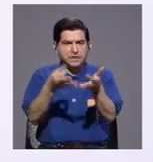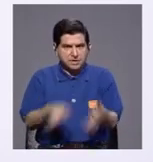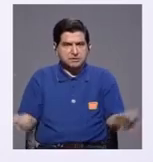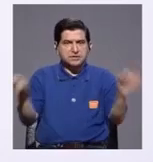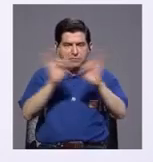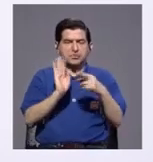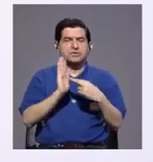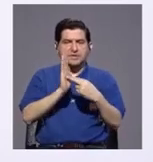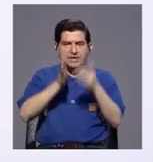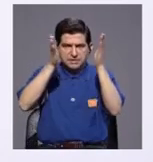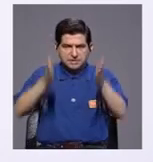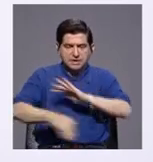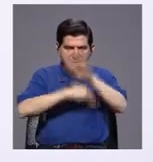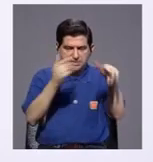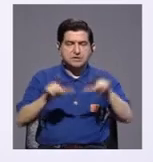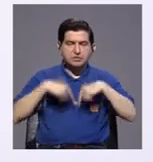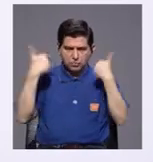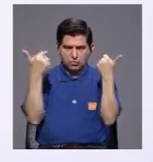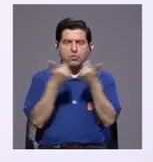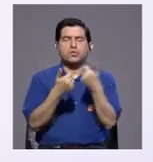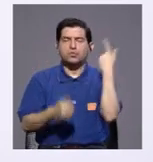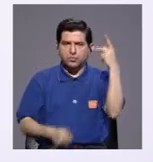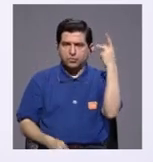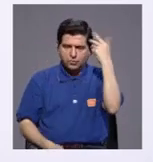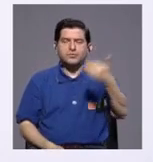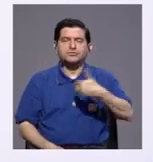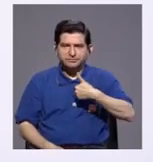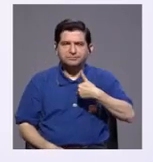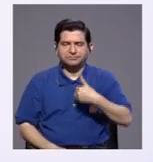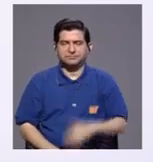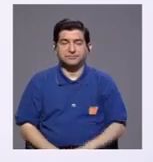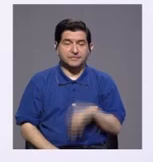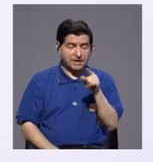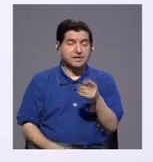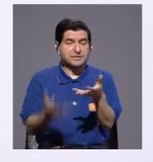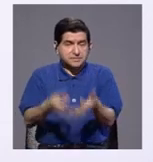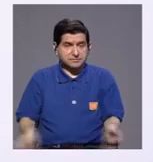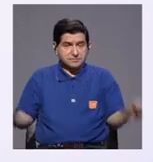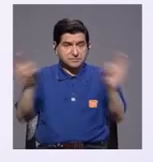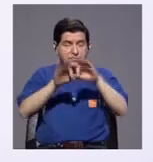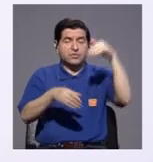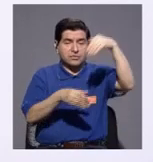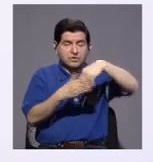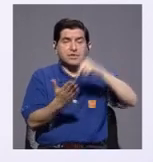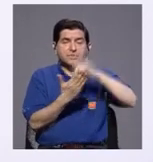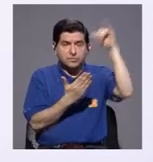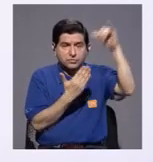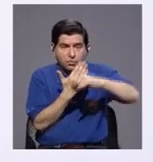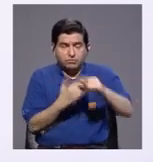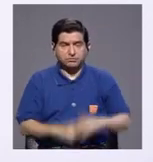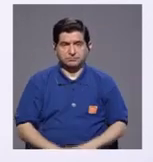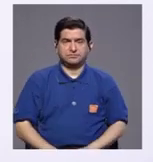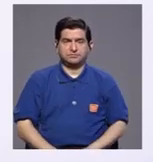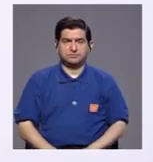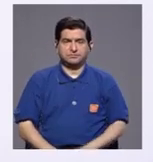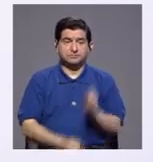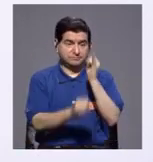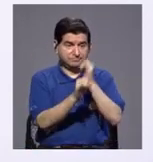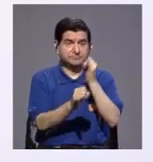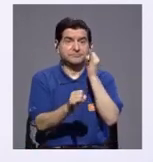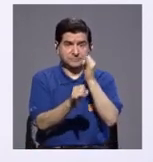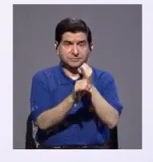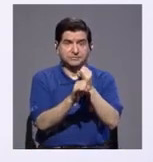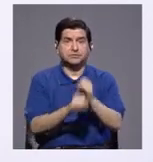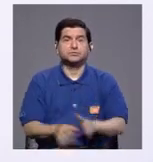representación de todas las fracciones entonces eso es algo que hay que destacar en nuestro proyecto porque como institución